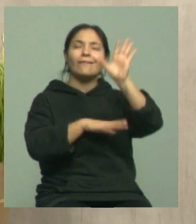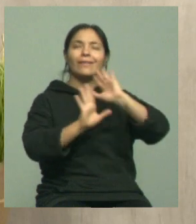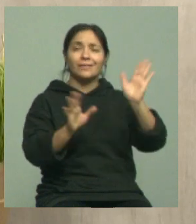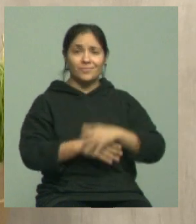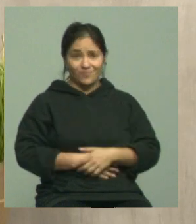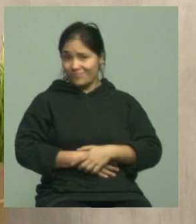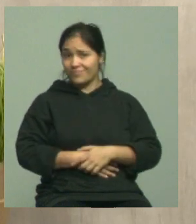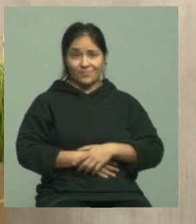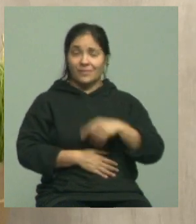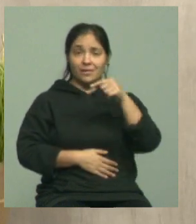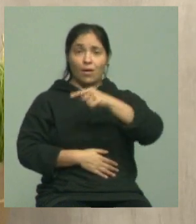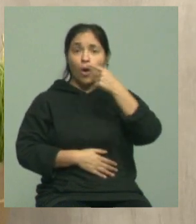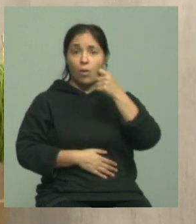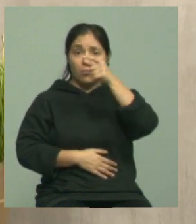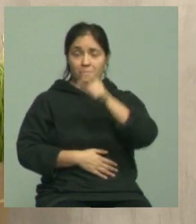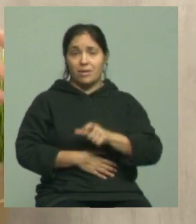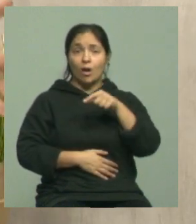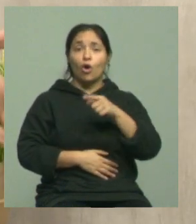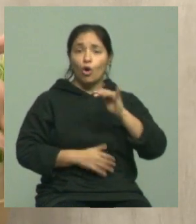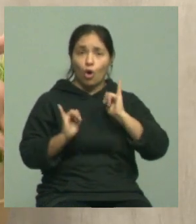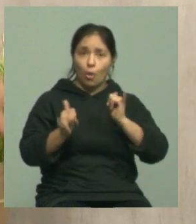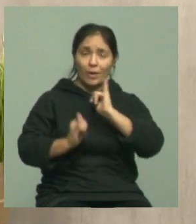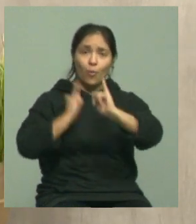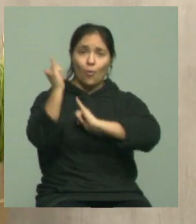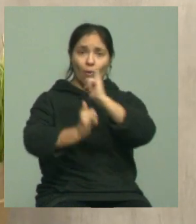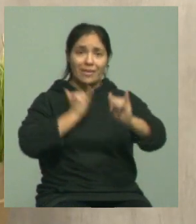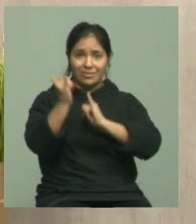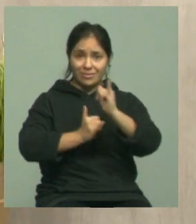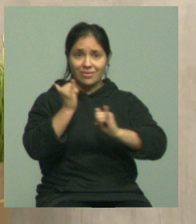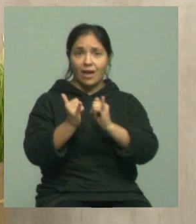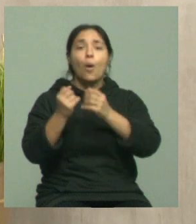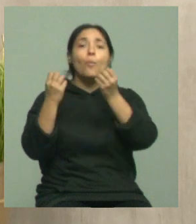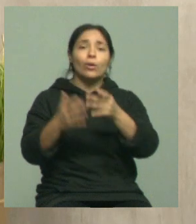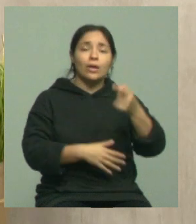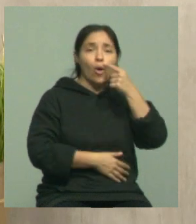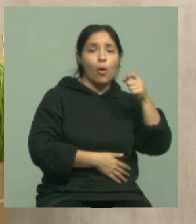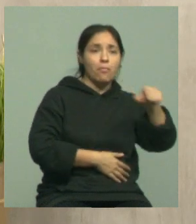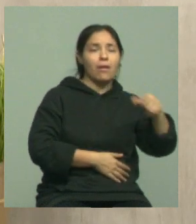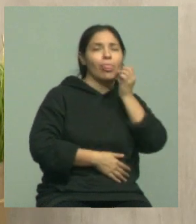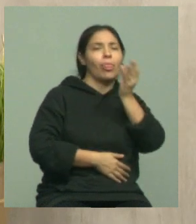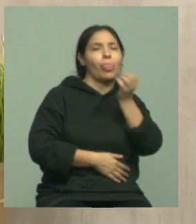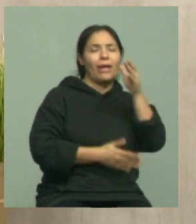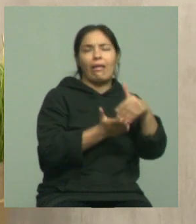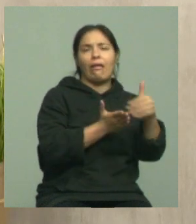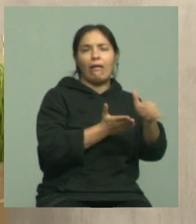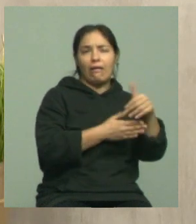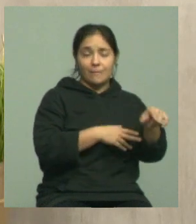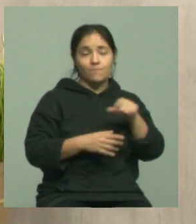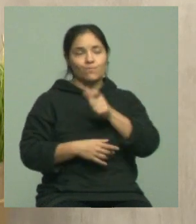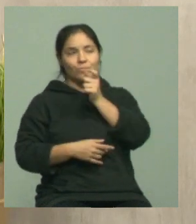chabón joven hoy, hace semanas, en respuesta a estas declaraciones